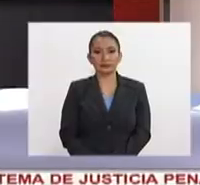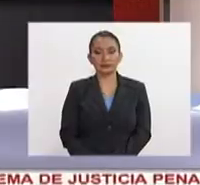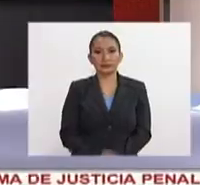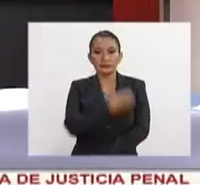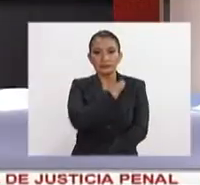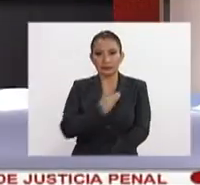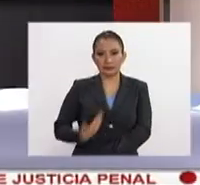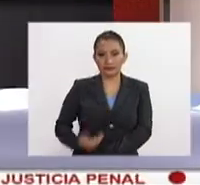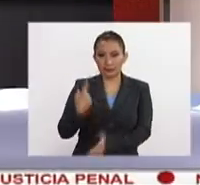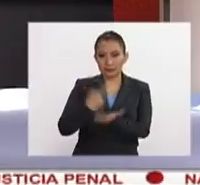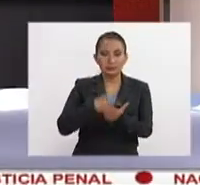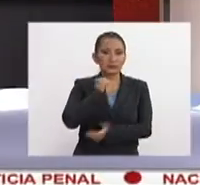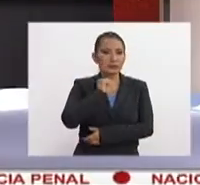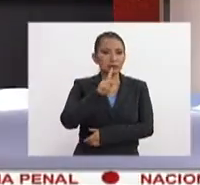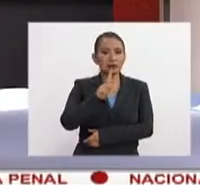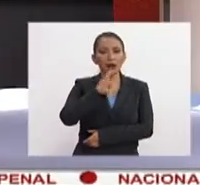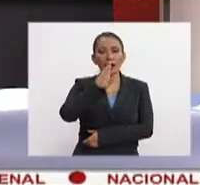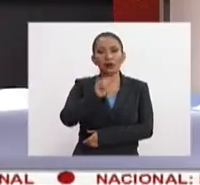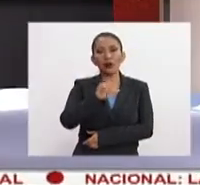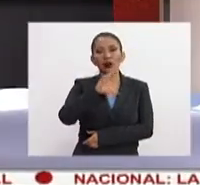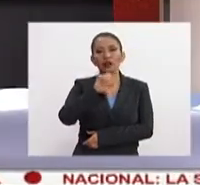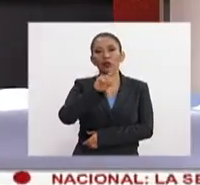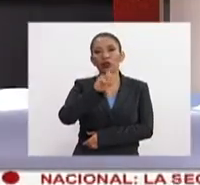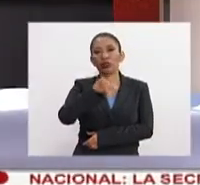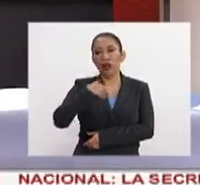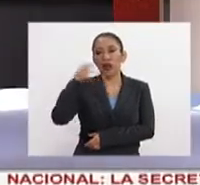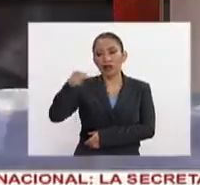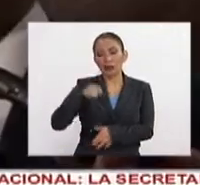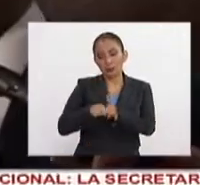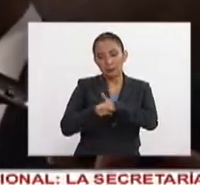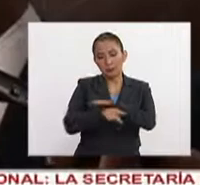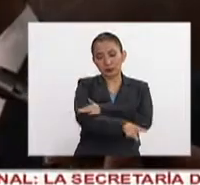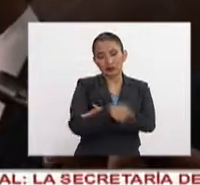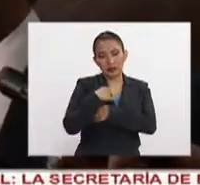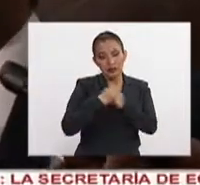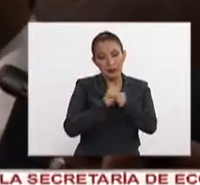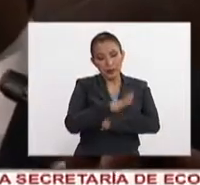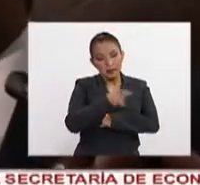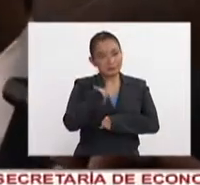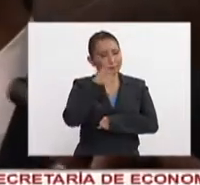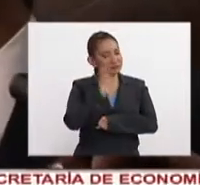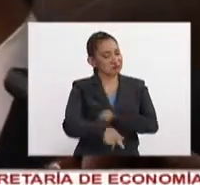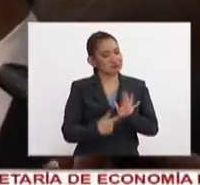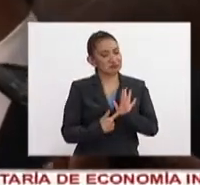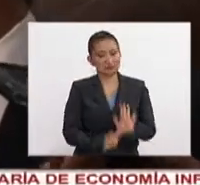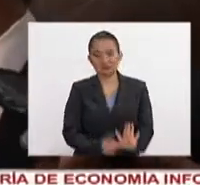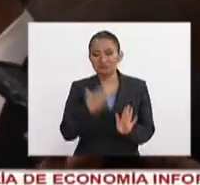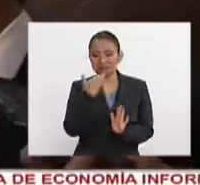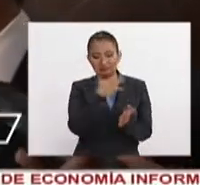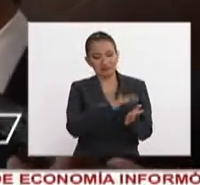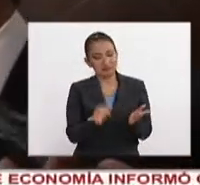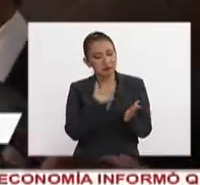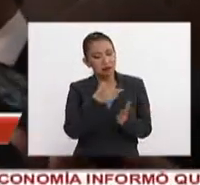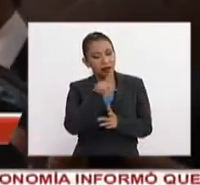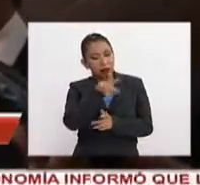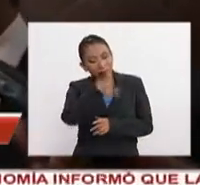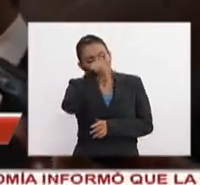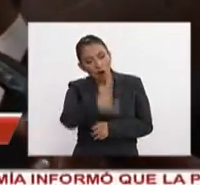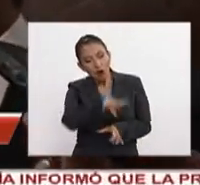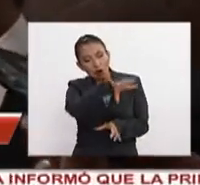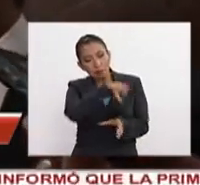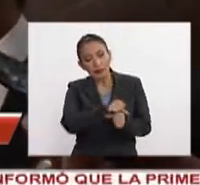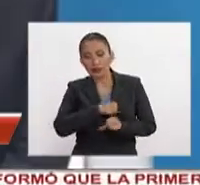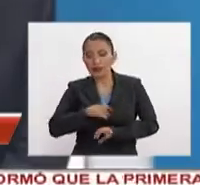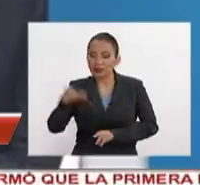El presidente del Senado, Pablo Escudero, dijo que esta filtración da sin duda una buena lectura y pinta de cuerpo entero